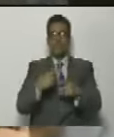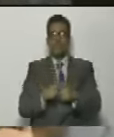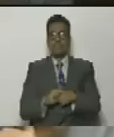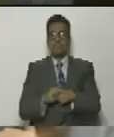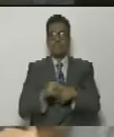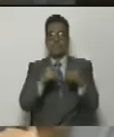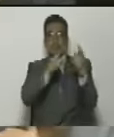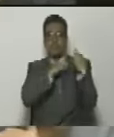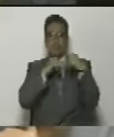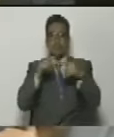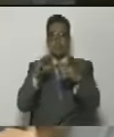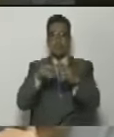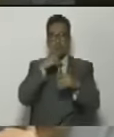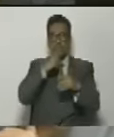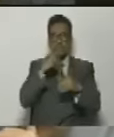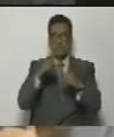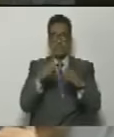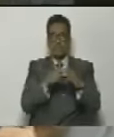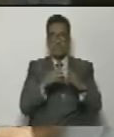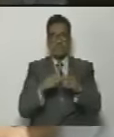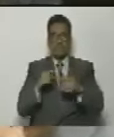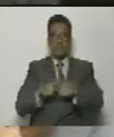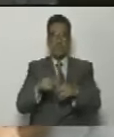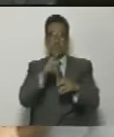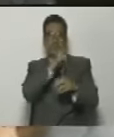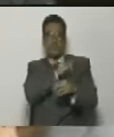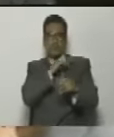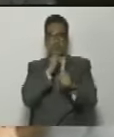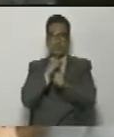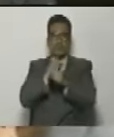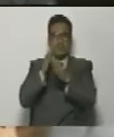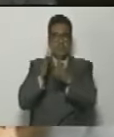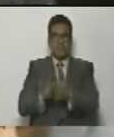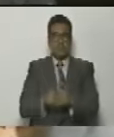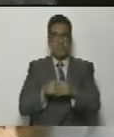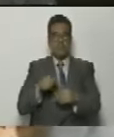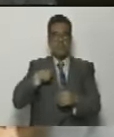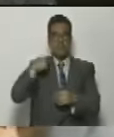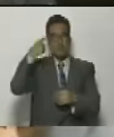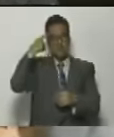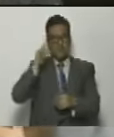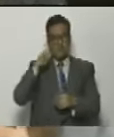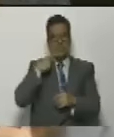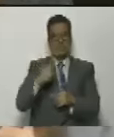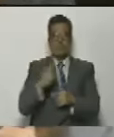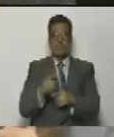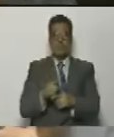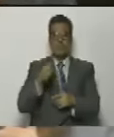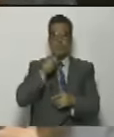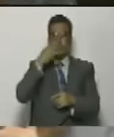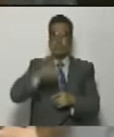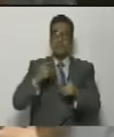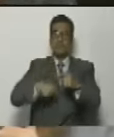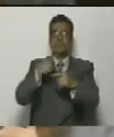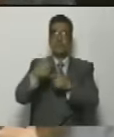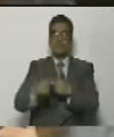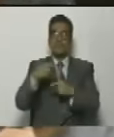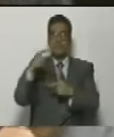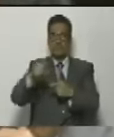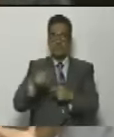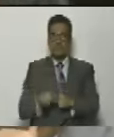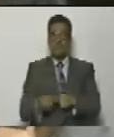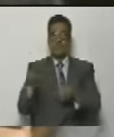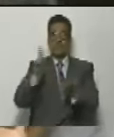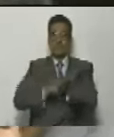los representantes de los partidos políticos, lo dijeron los representantes de los trabajadores. Y yo me anticipo, no tengo duda que mañana cuando asistamos otra